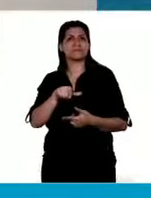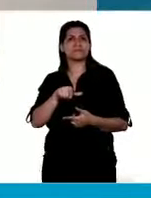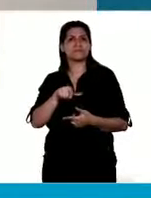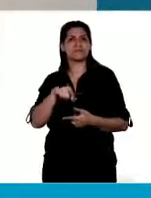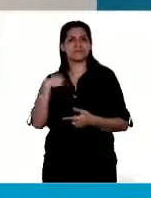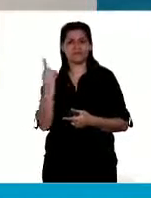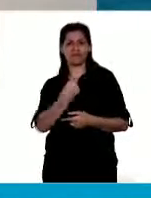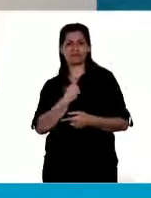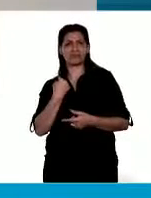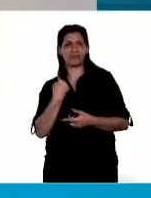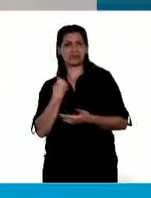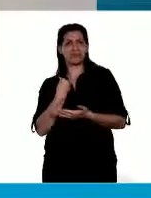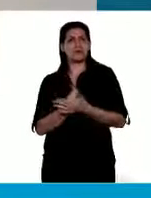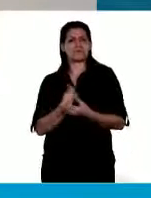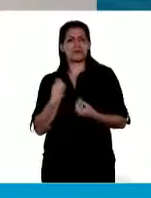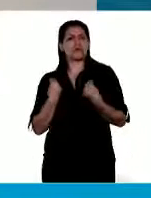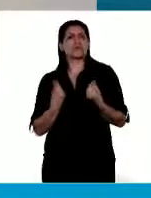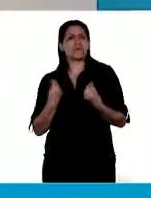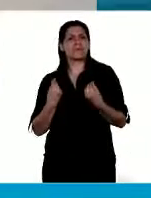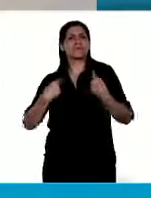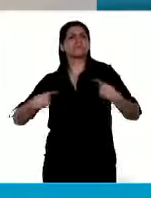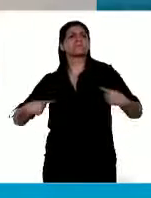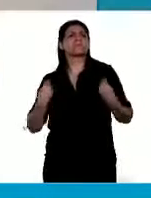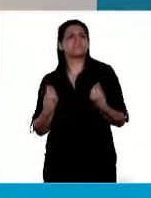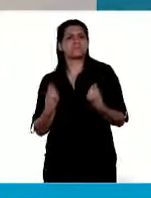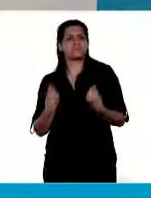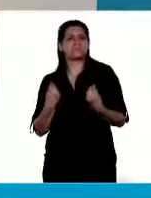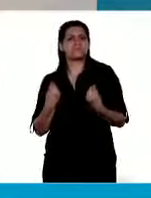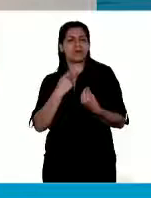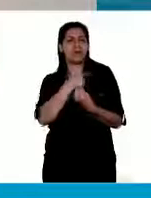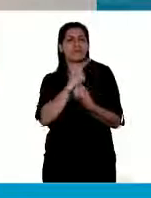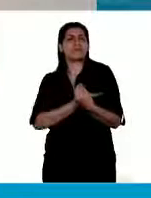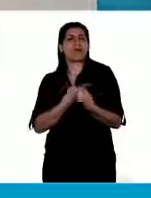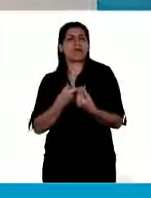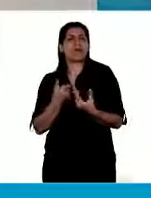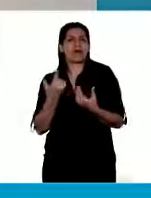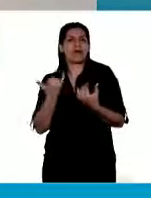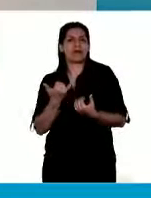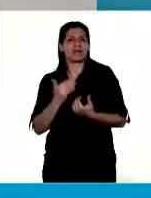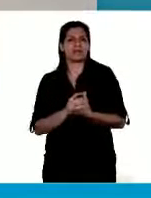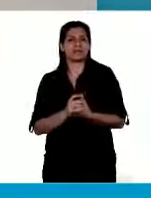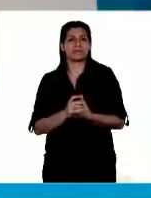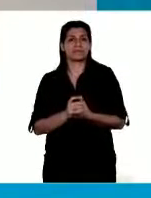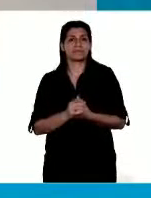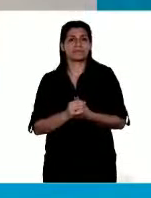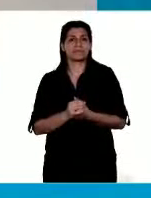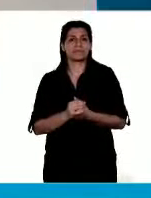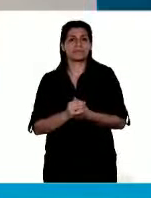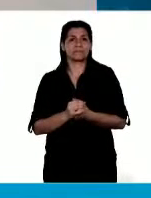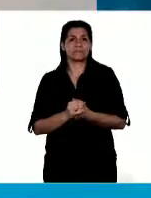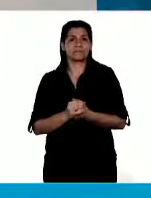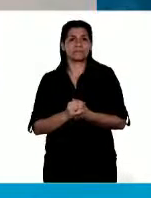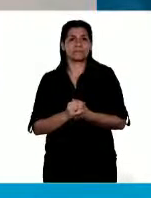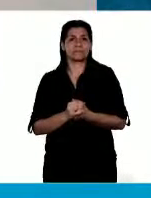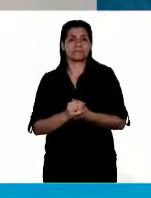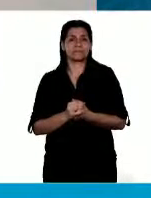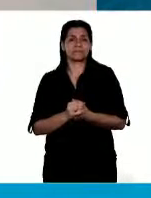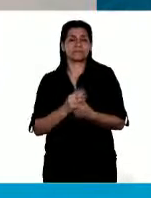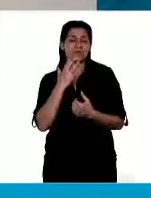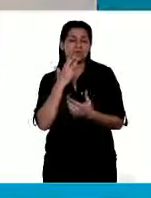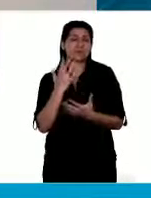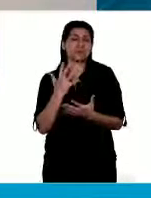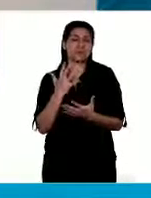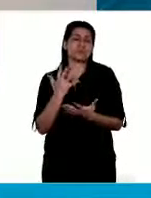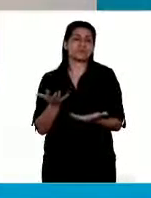como opositores y como espacio político con vocación de poder? Es claro, es claro.